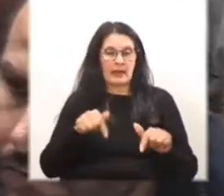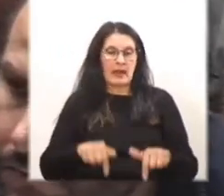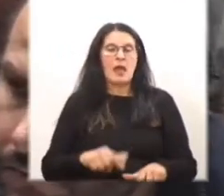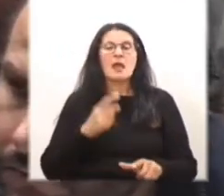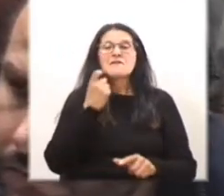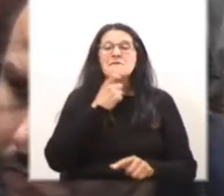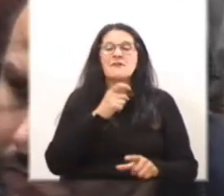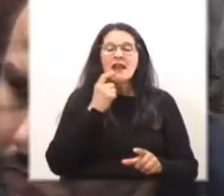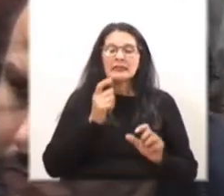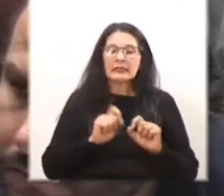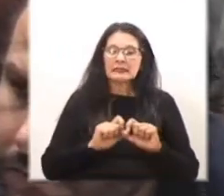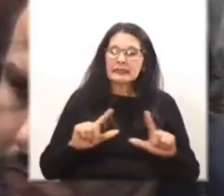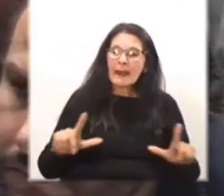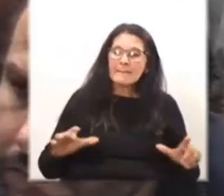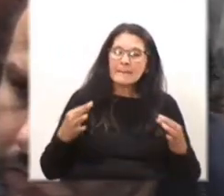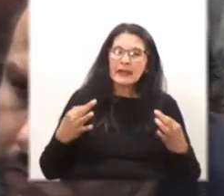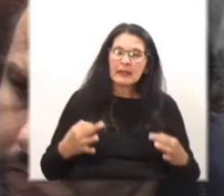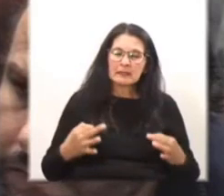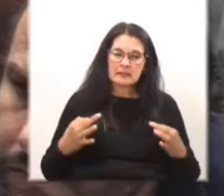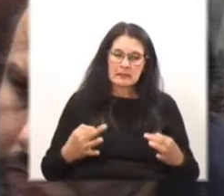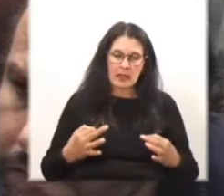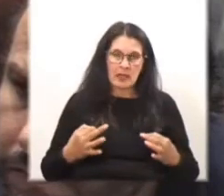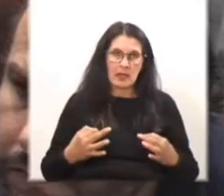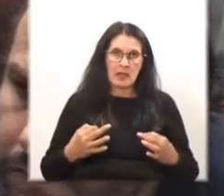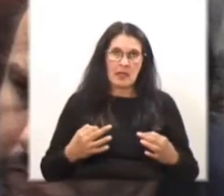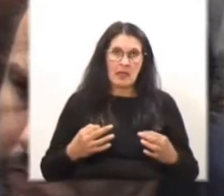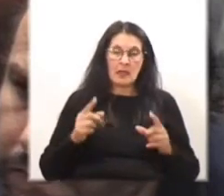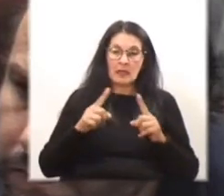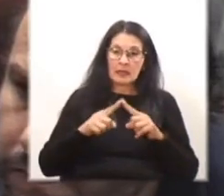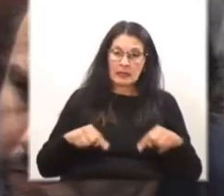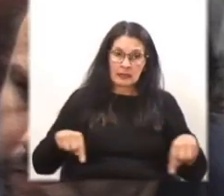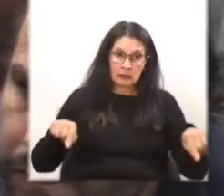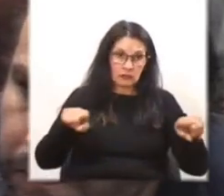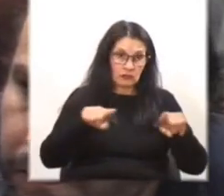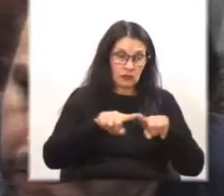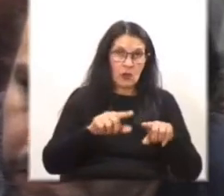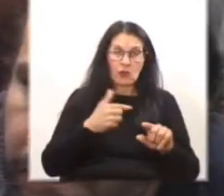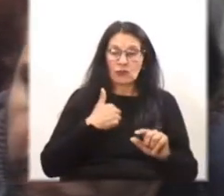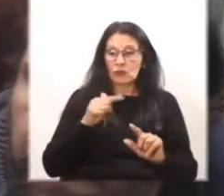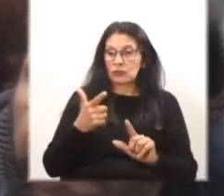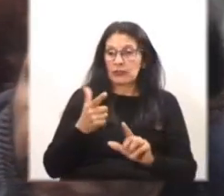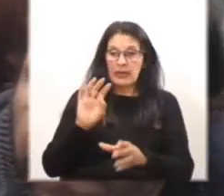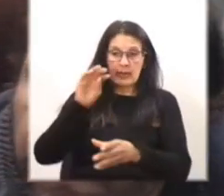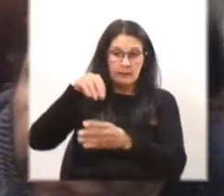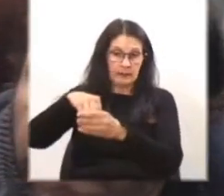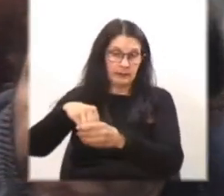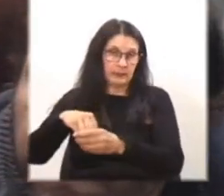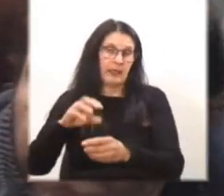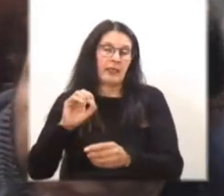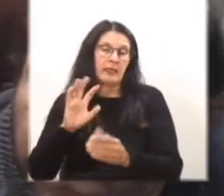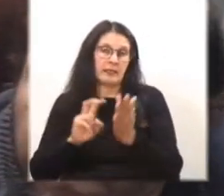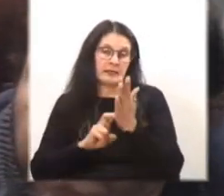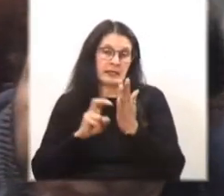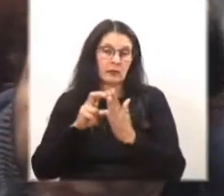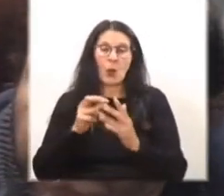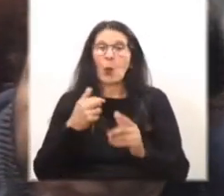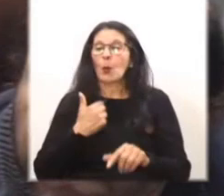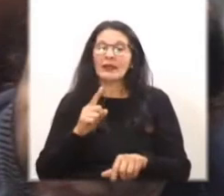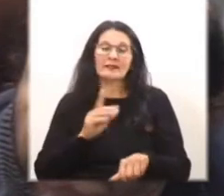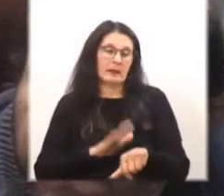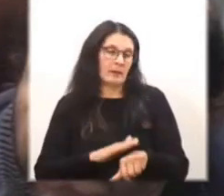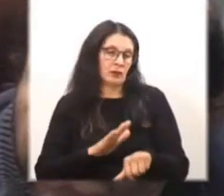transparencia. Que la oposición no tenga contralor en Salto Grande no es responsabilidad del Frente Amplio, es